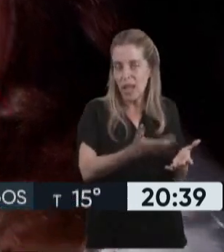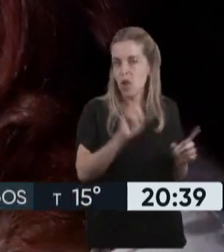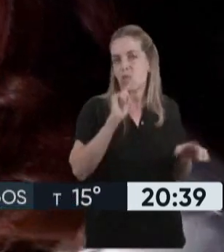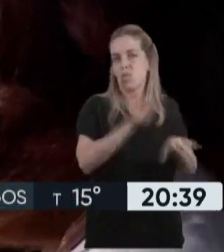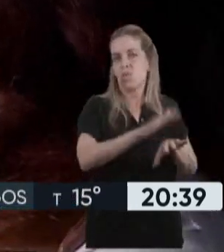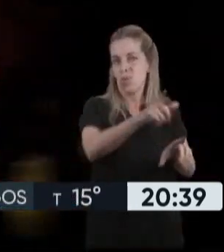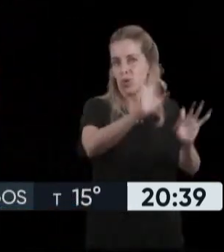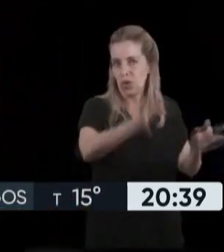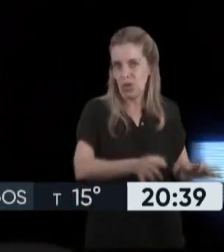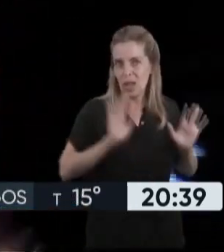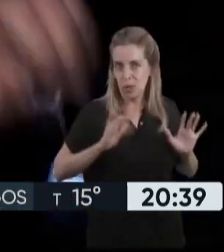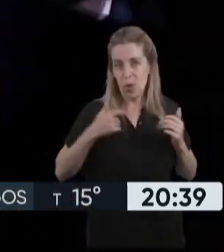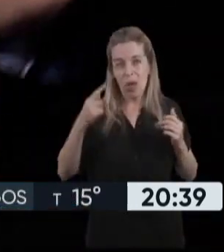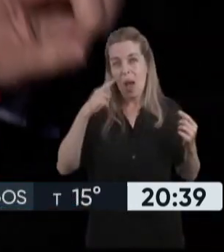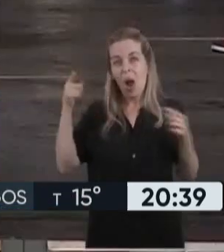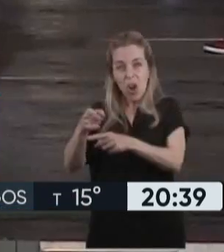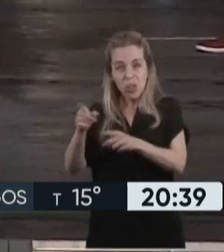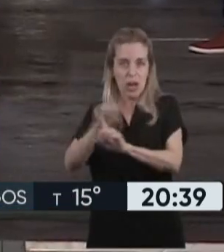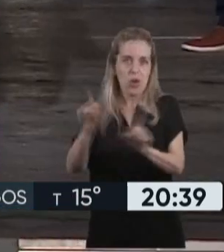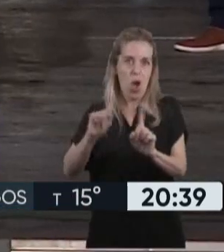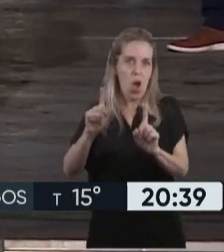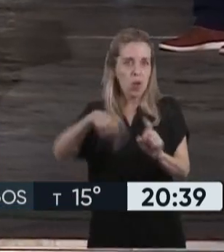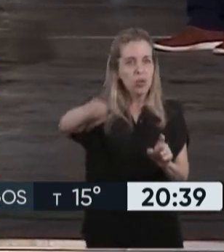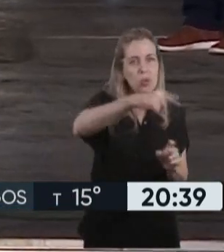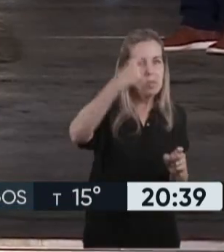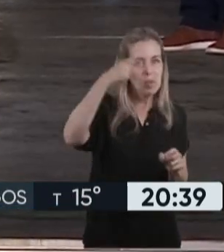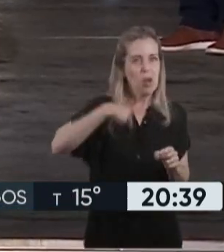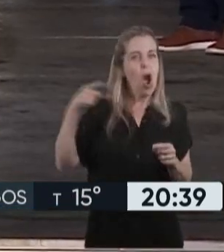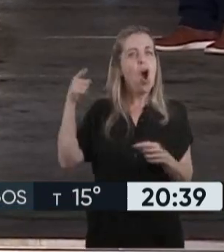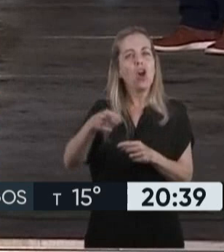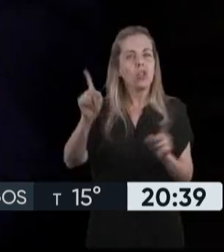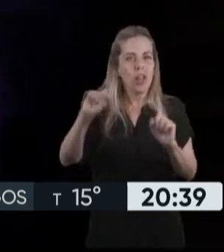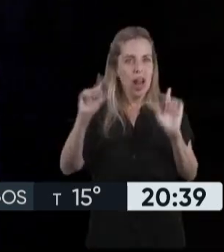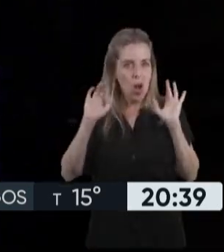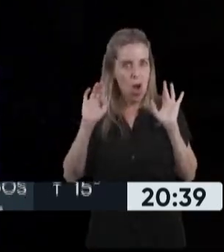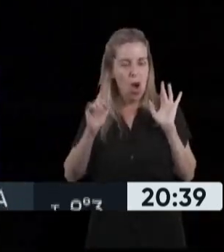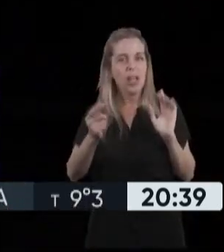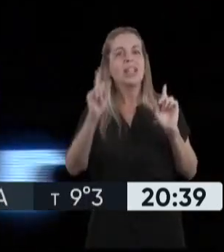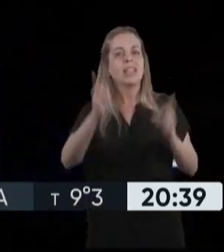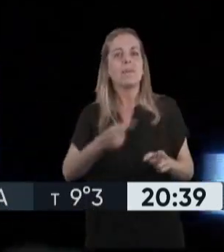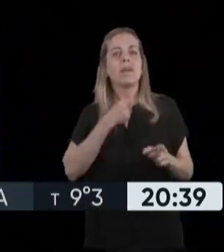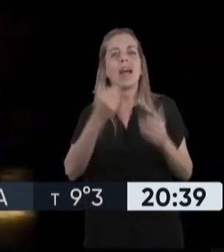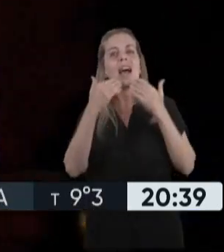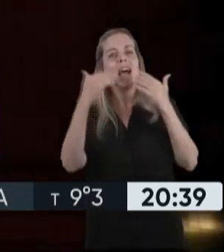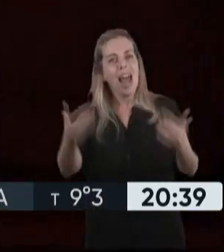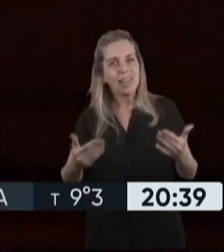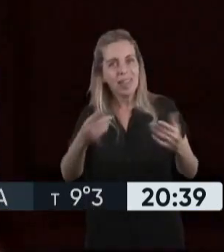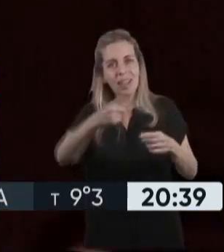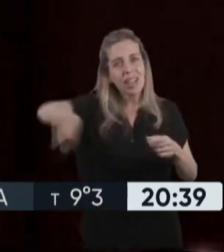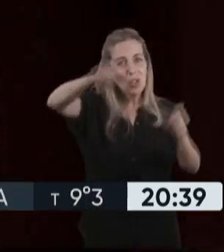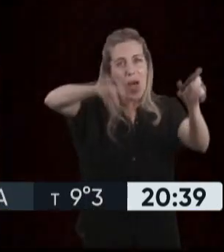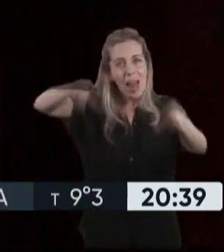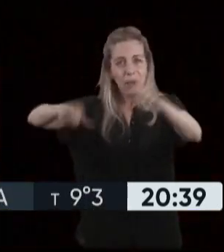esperen que me pare en otro lado, ¿eh? No lo esperen, no lo esperen. Les quiero dar las gracias por haber llenado